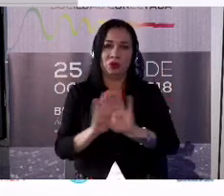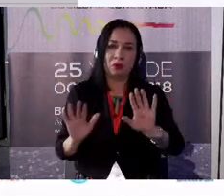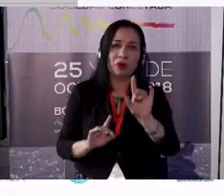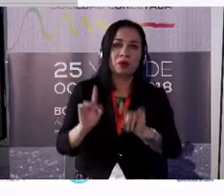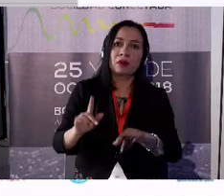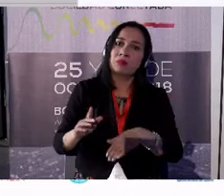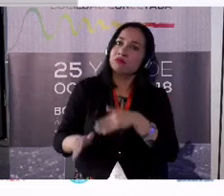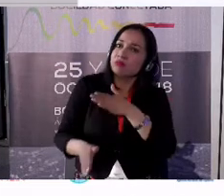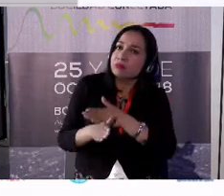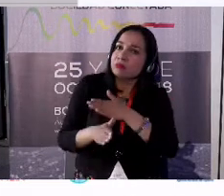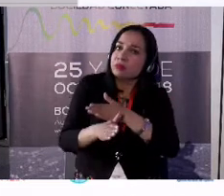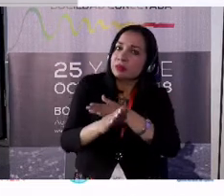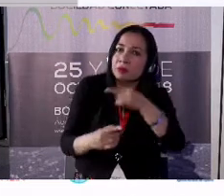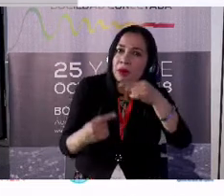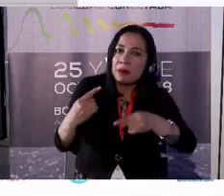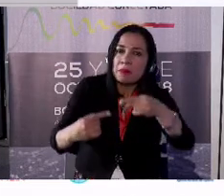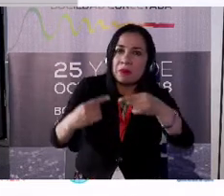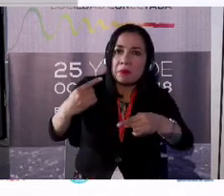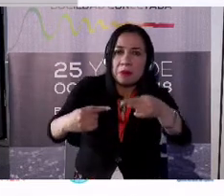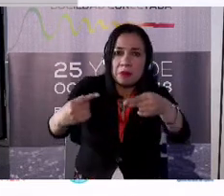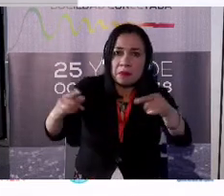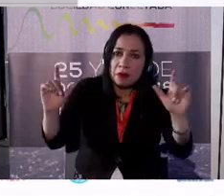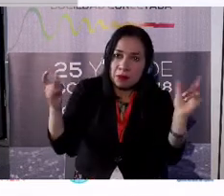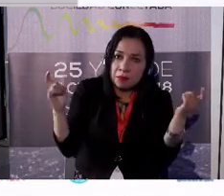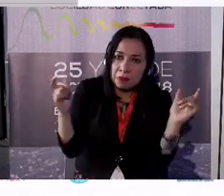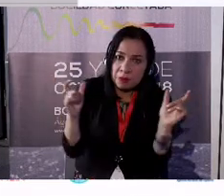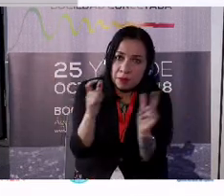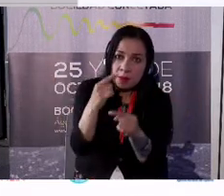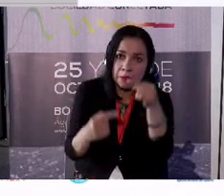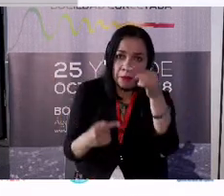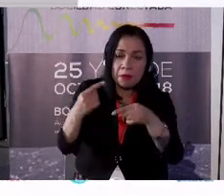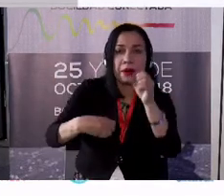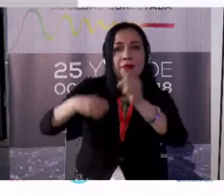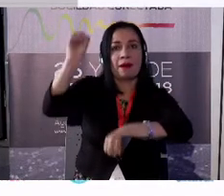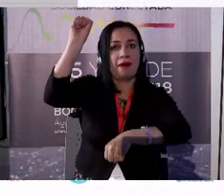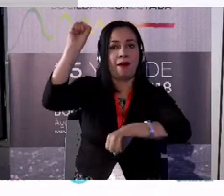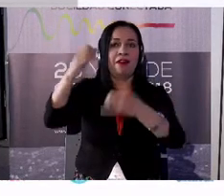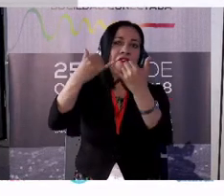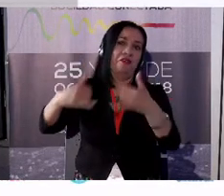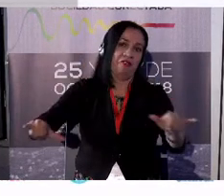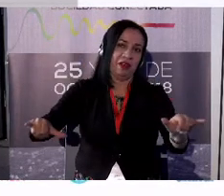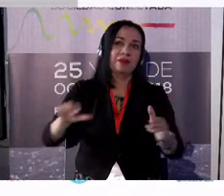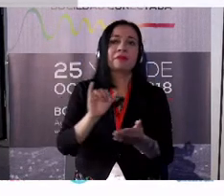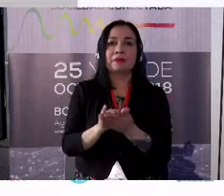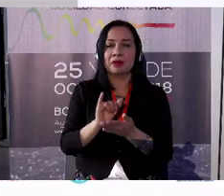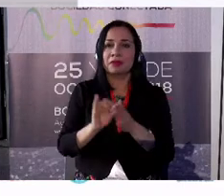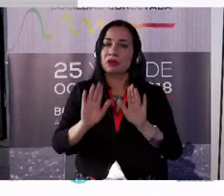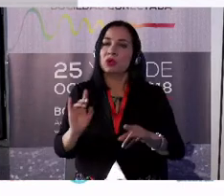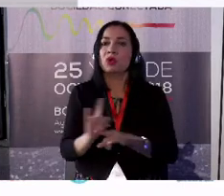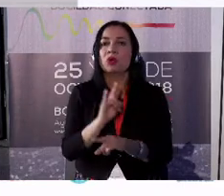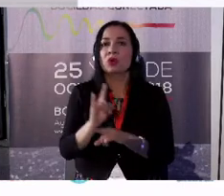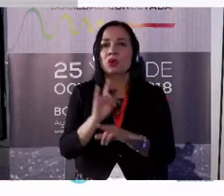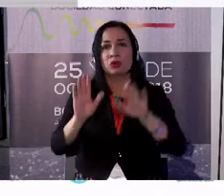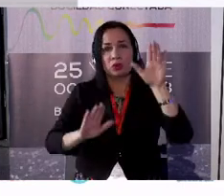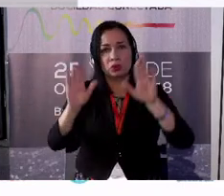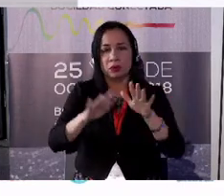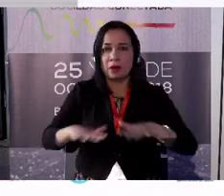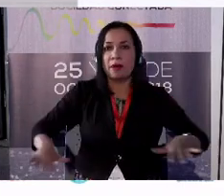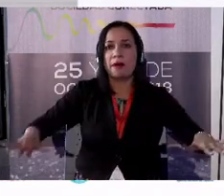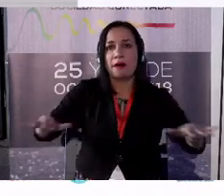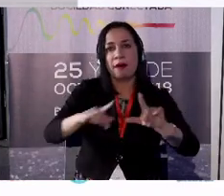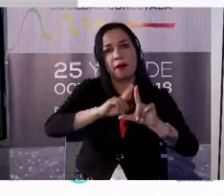que se terminó. Esa es la manera usual en que la subasta más popular de espectro ha